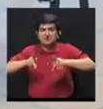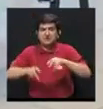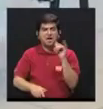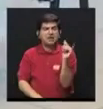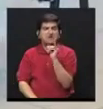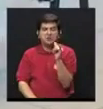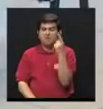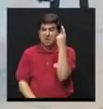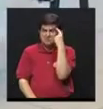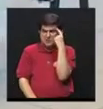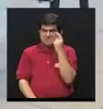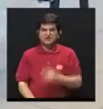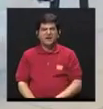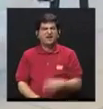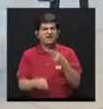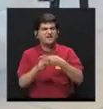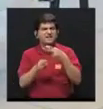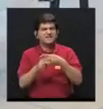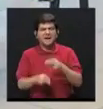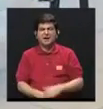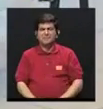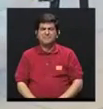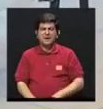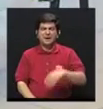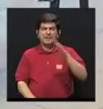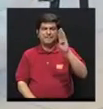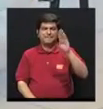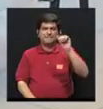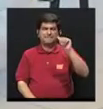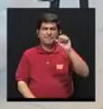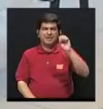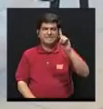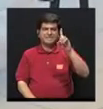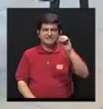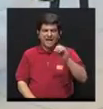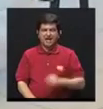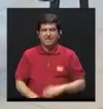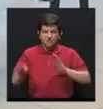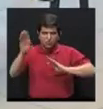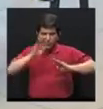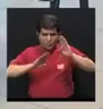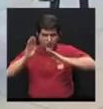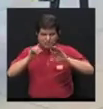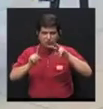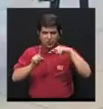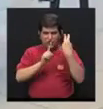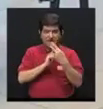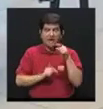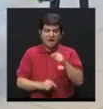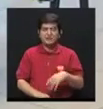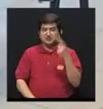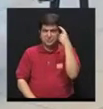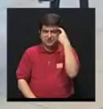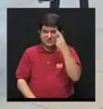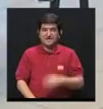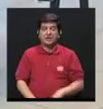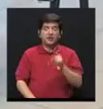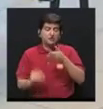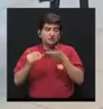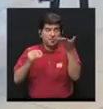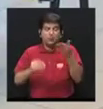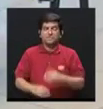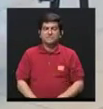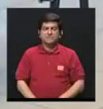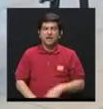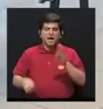hecho, les llaman basado biológicamente, para dar la imagen de que es algo ecológico, ¿no? Esta es una de las cosas. Con biología